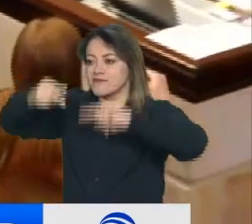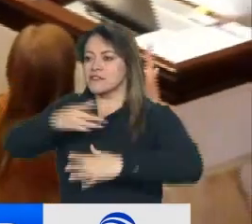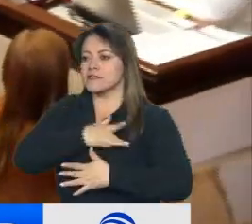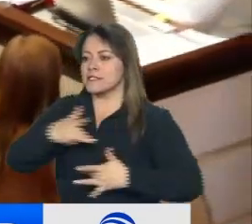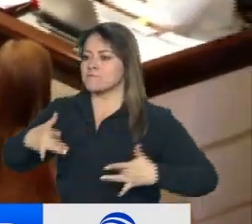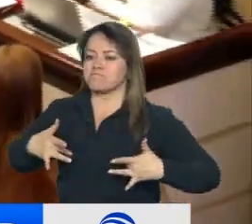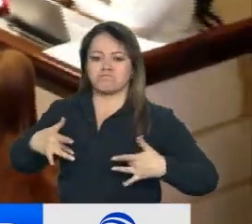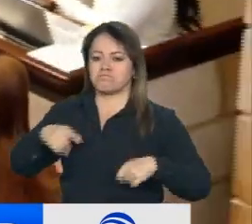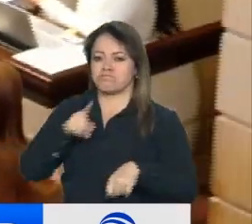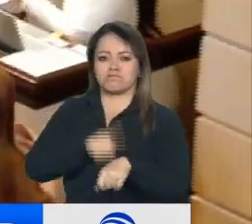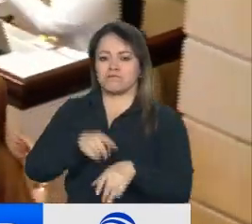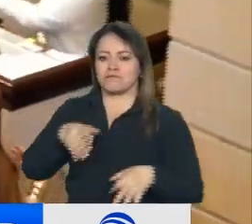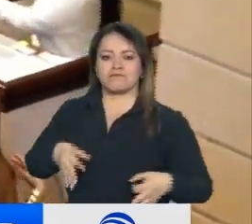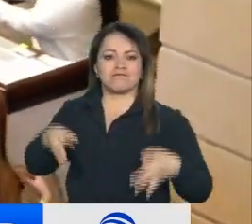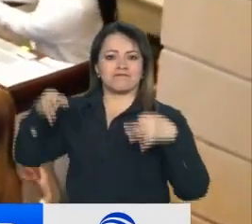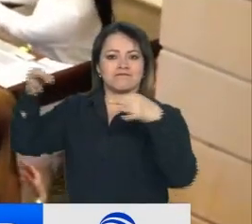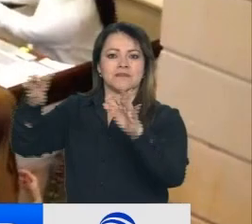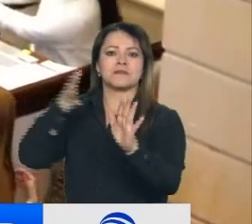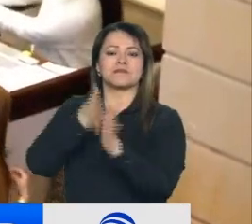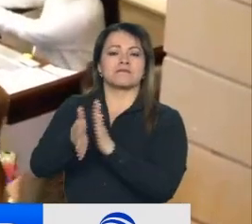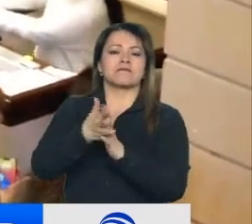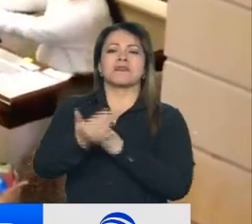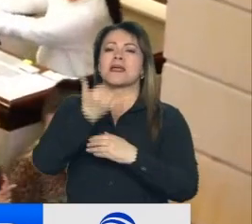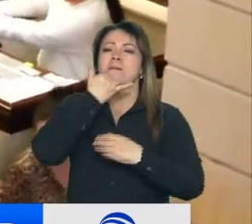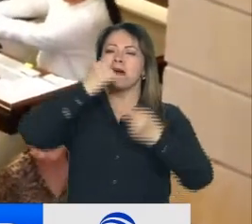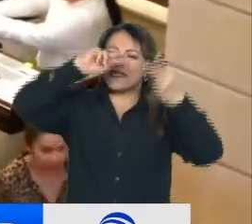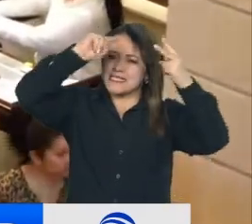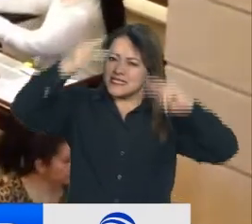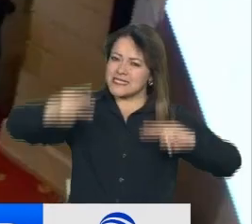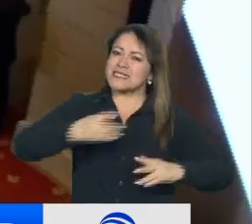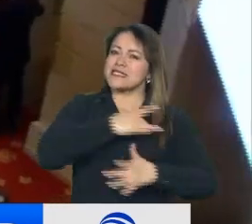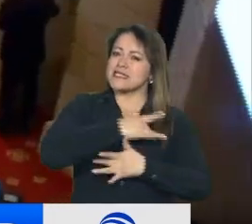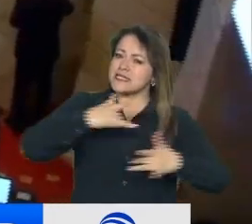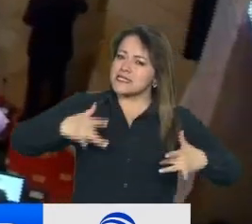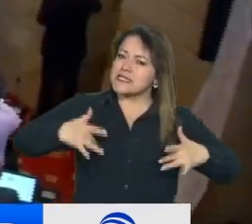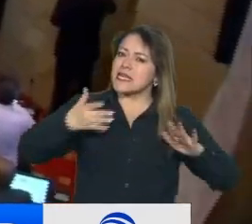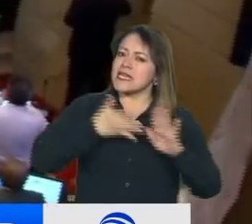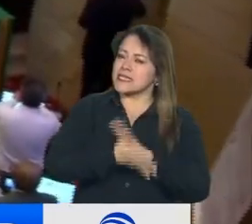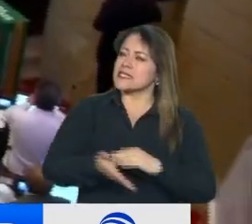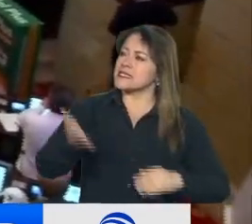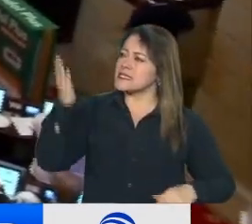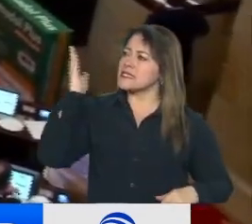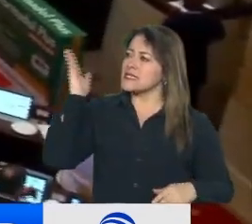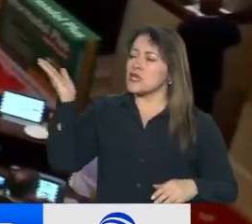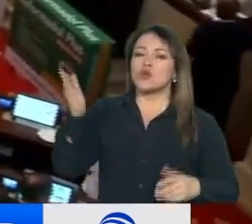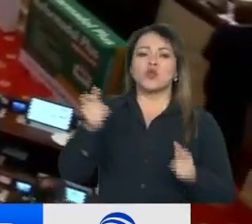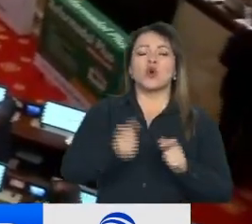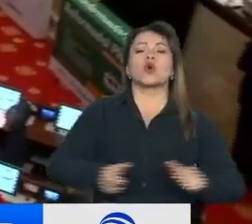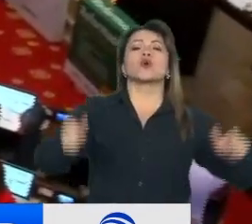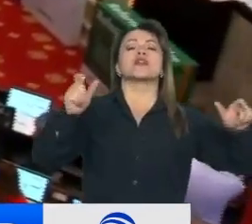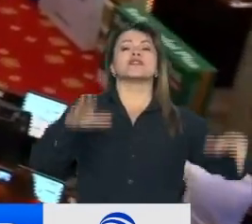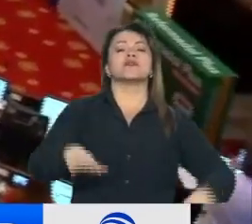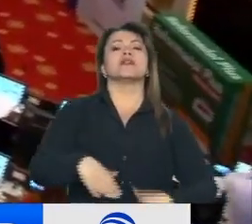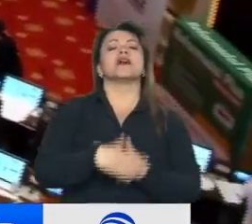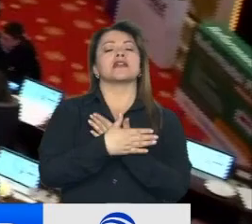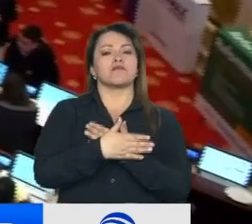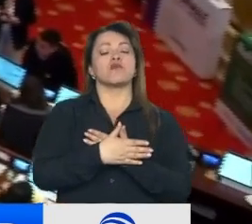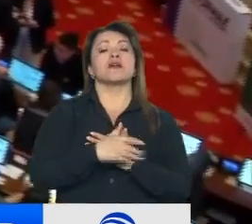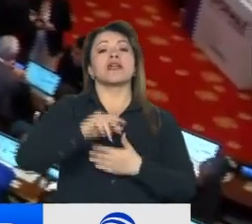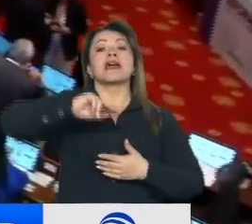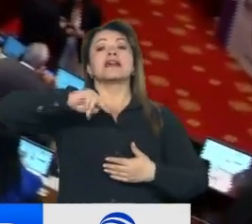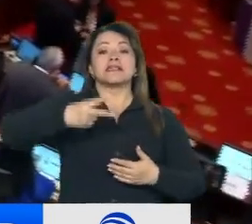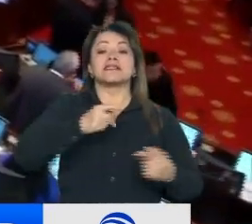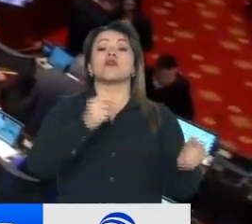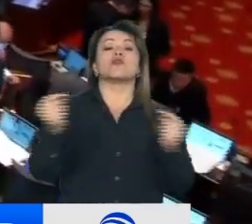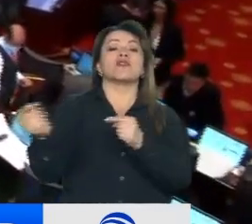no se dio. En la siguiente nota vamos a observar el panorama y el resumen de lo que fue este inicio del debate, del segundo debate